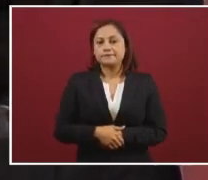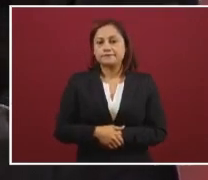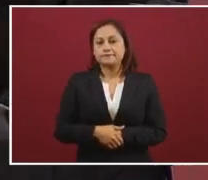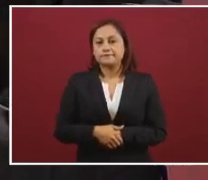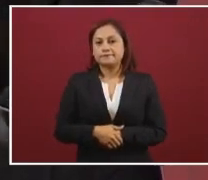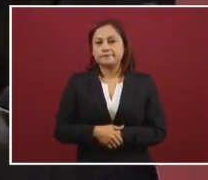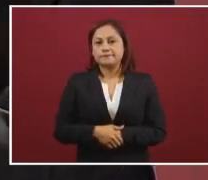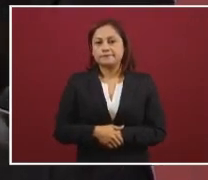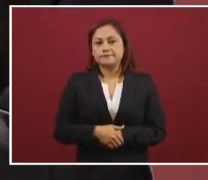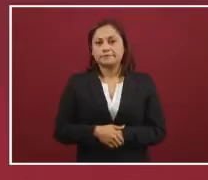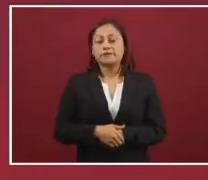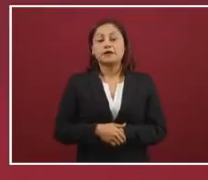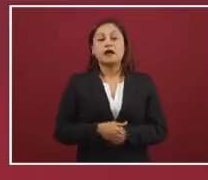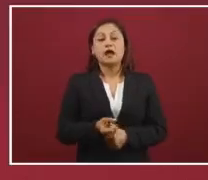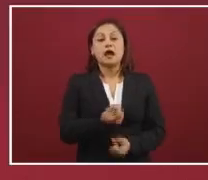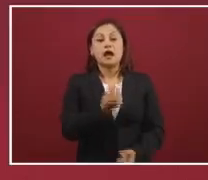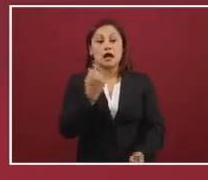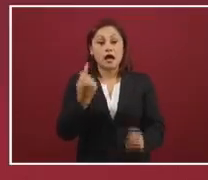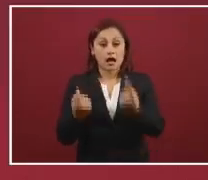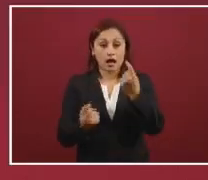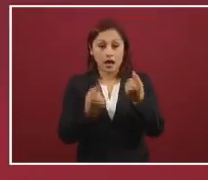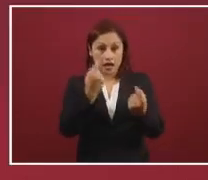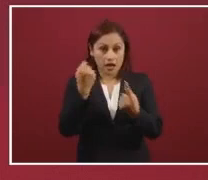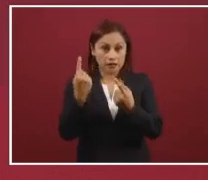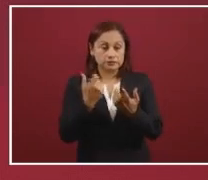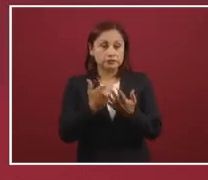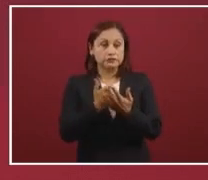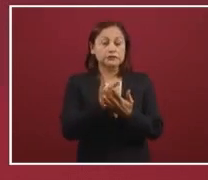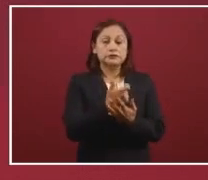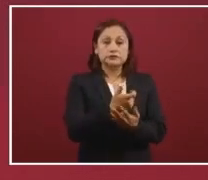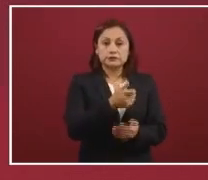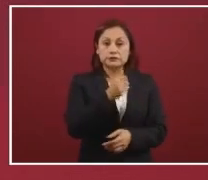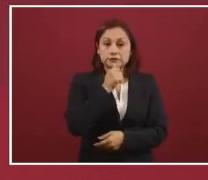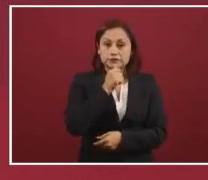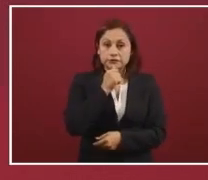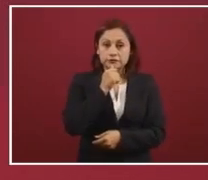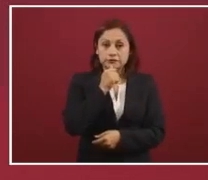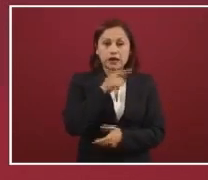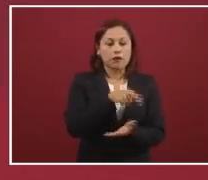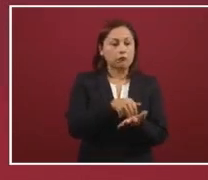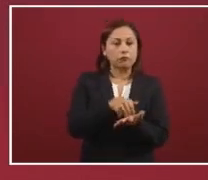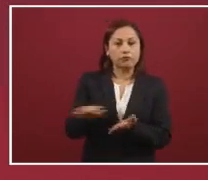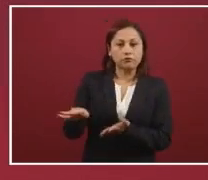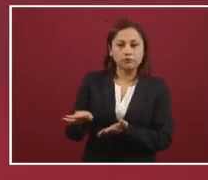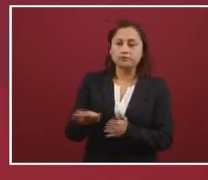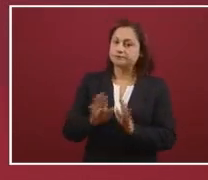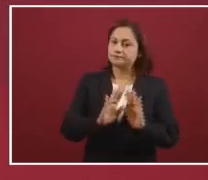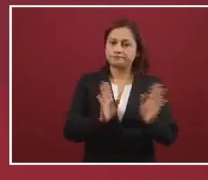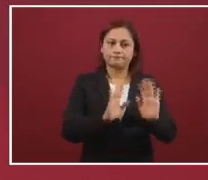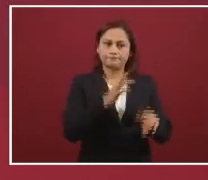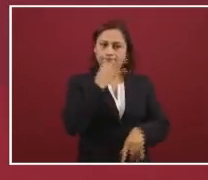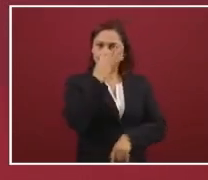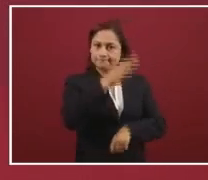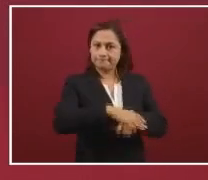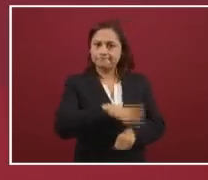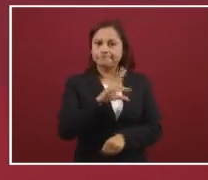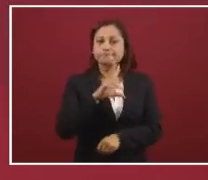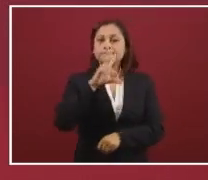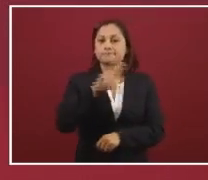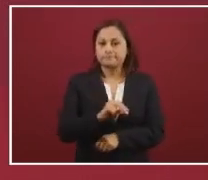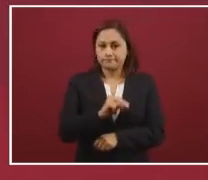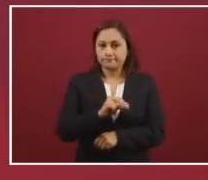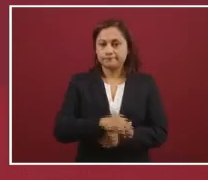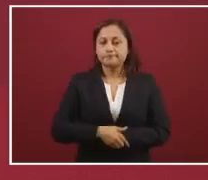desaloje a ningún trabajador de su departamento, de su vivienda, en el